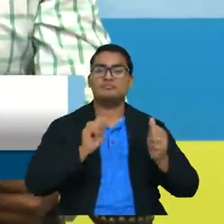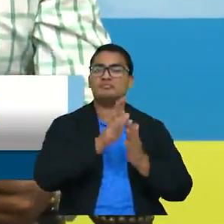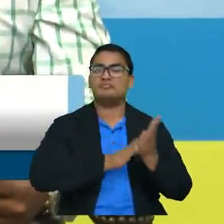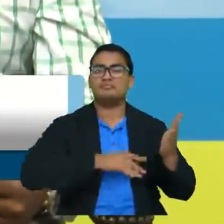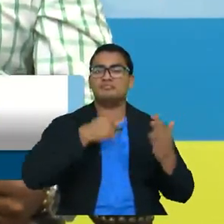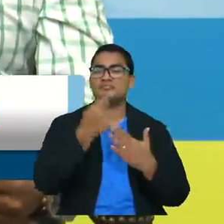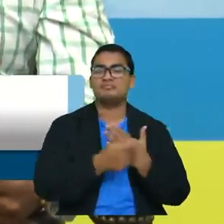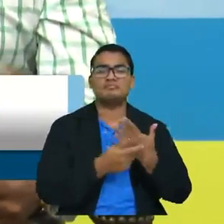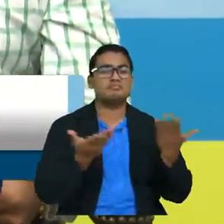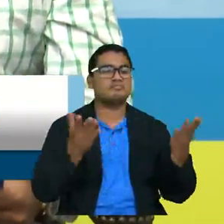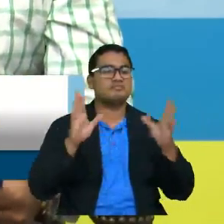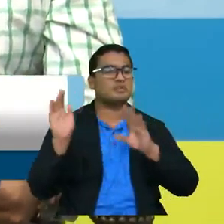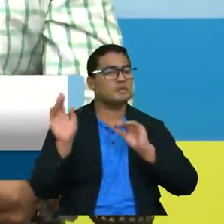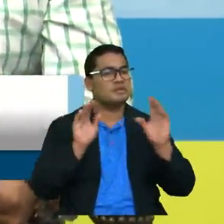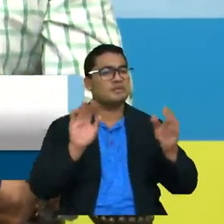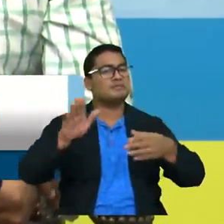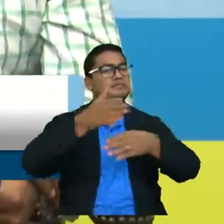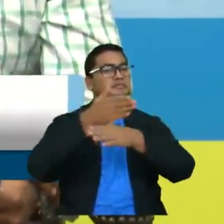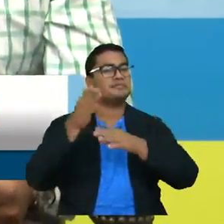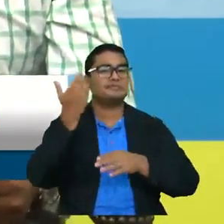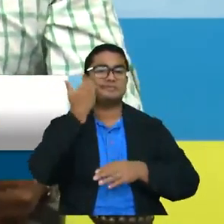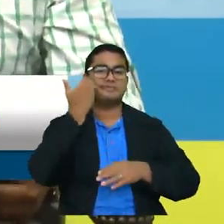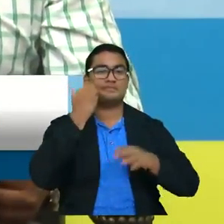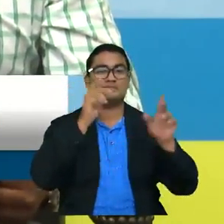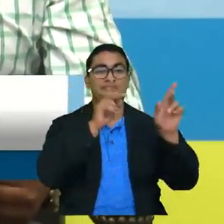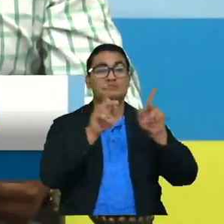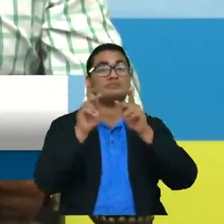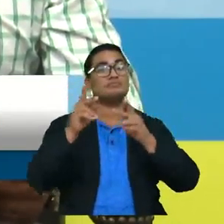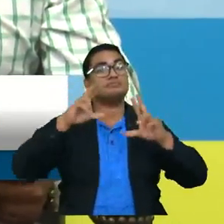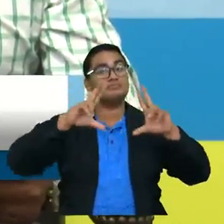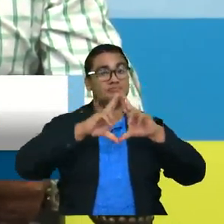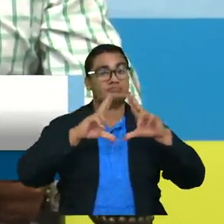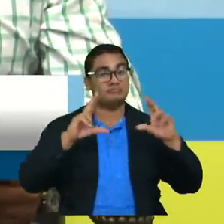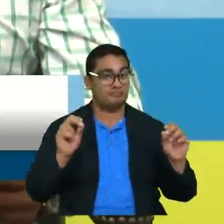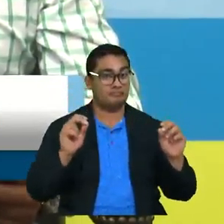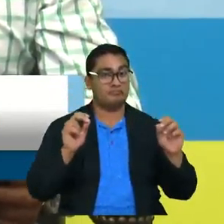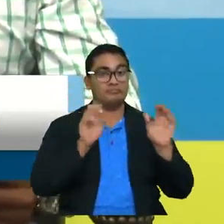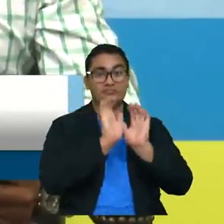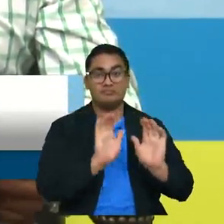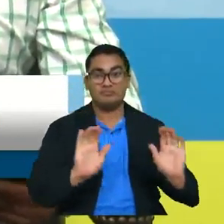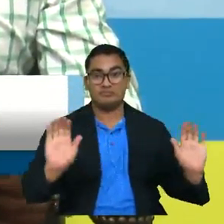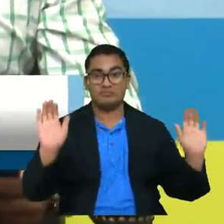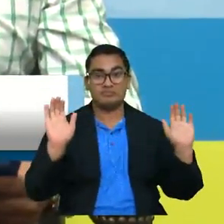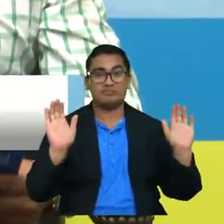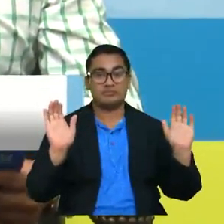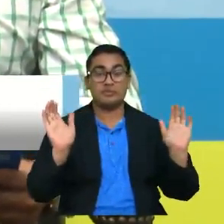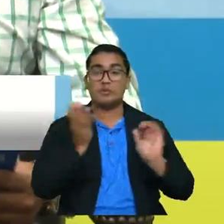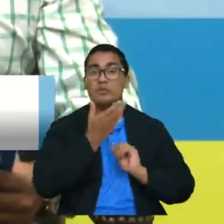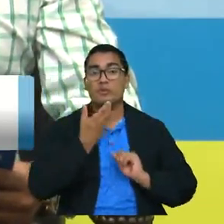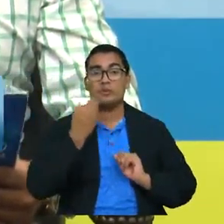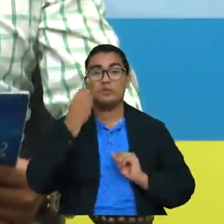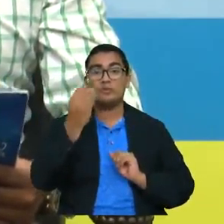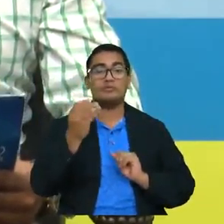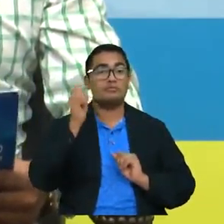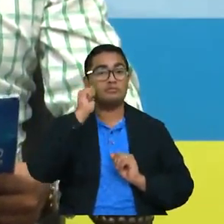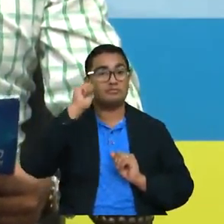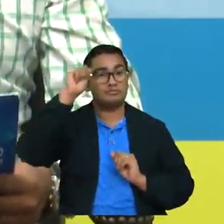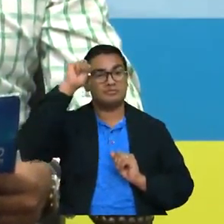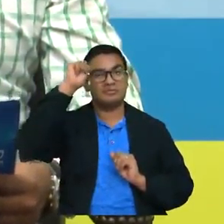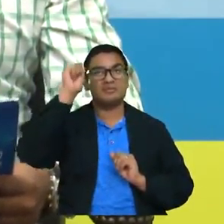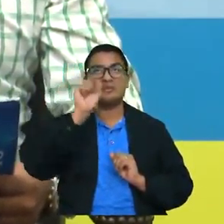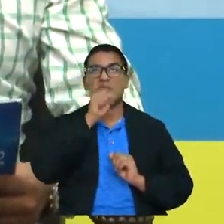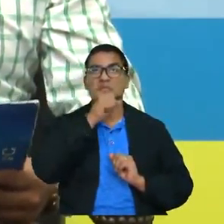sobre los diferentes padecimientos que afectan a la población nicaragüense, tanto a nuestros niños, a nuestros jóvenes, a nuestros adultos,